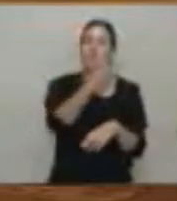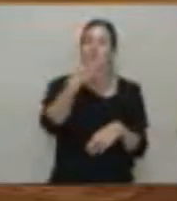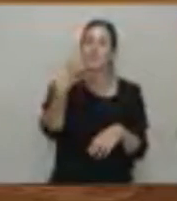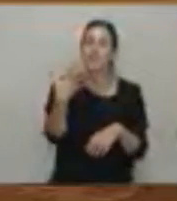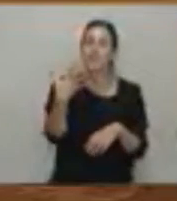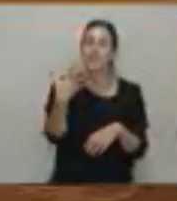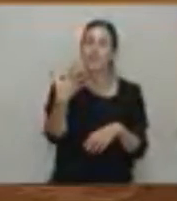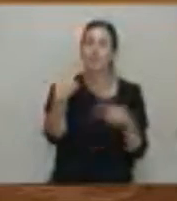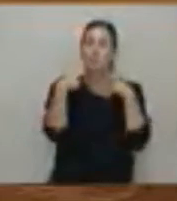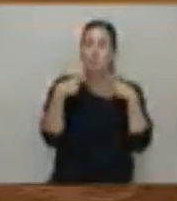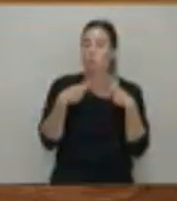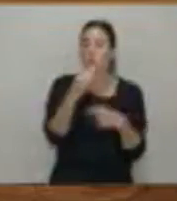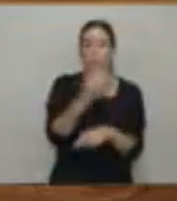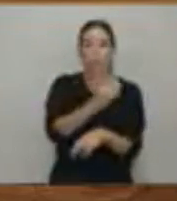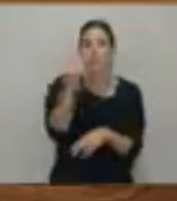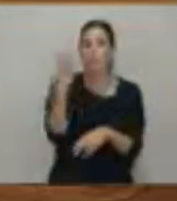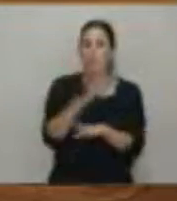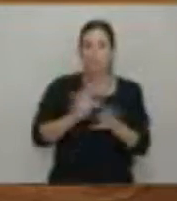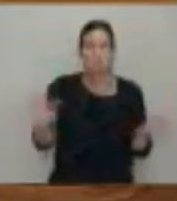es suficiente